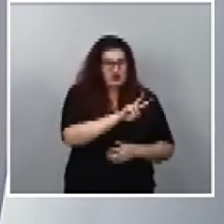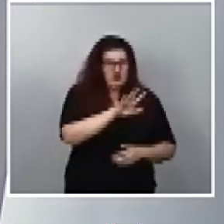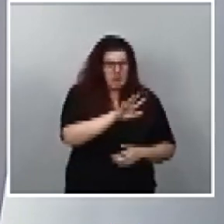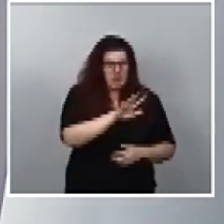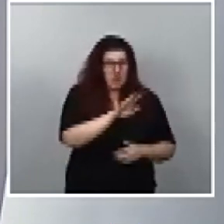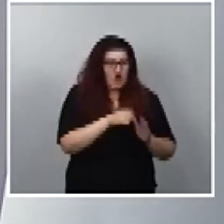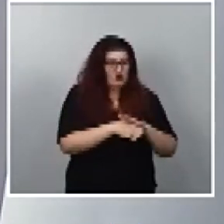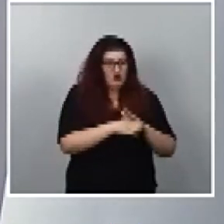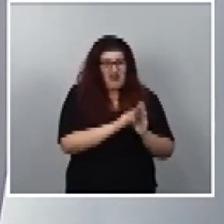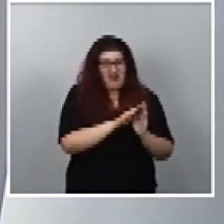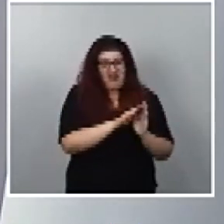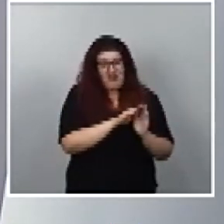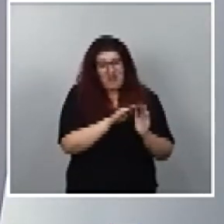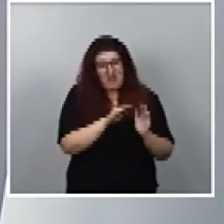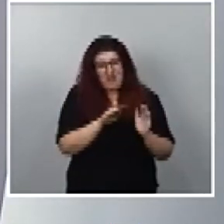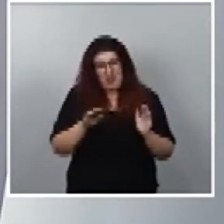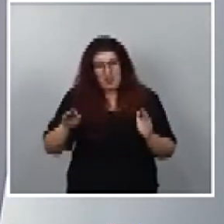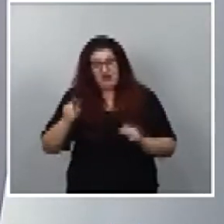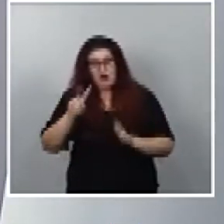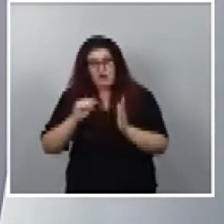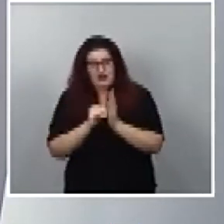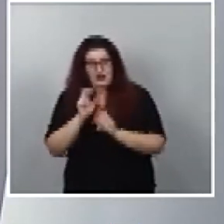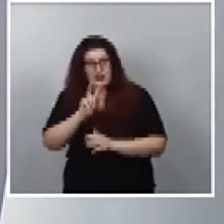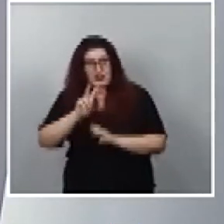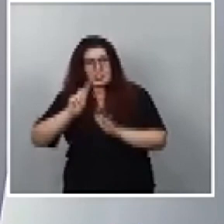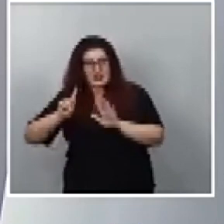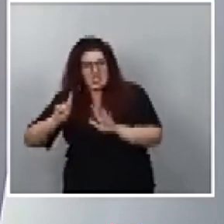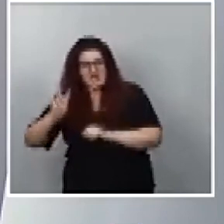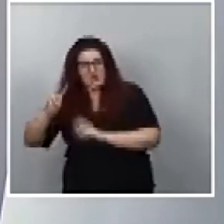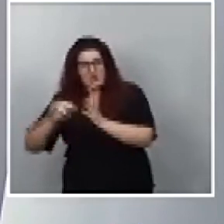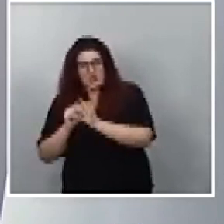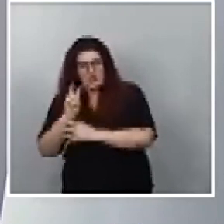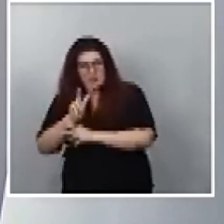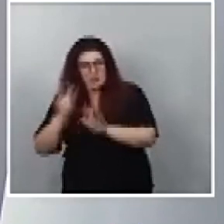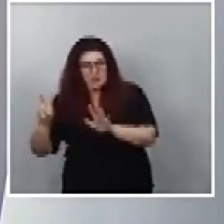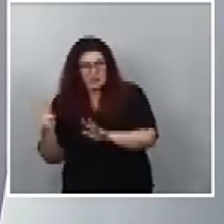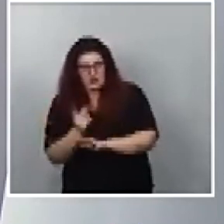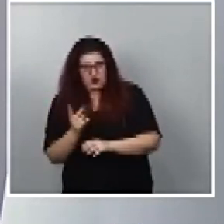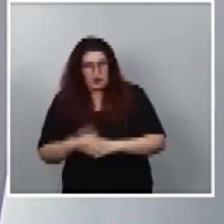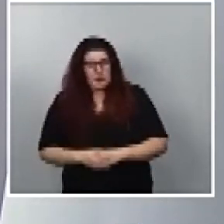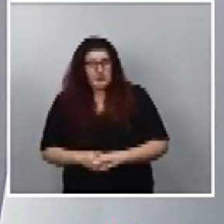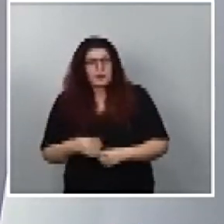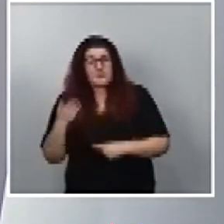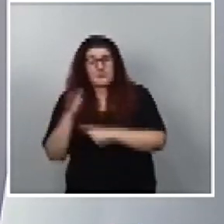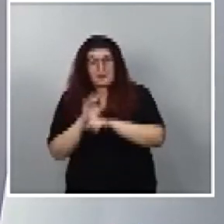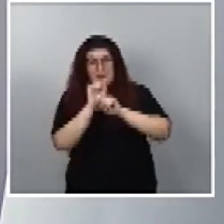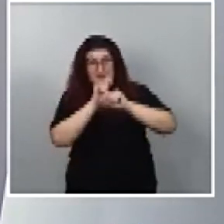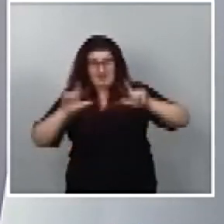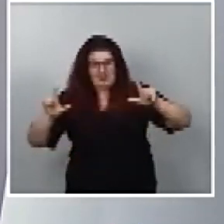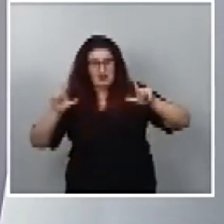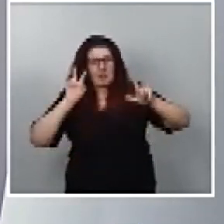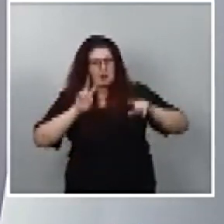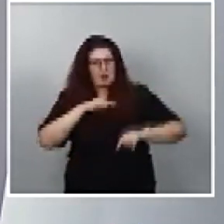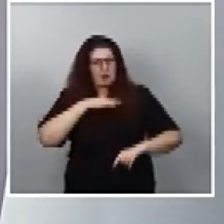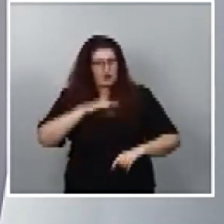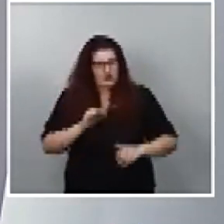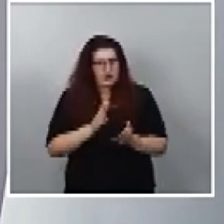mantenemos estable en 2026 y 2027 en la presentación pueden ustedes ver que en la